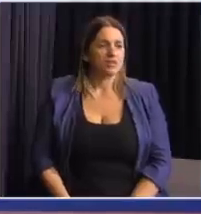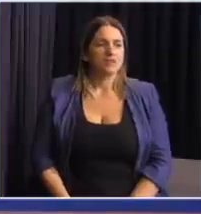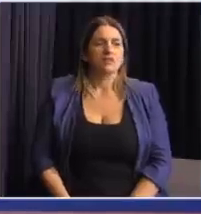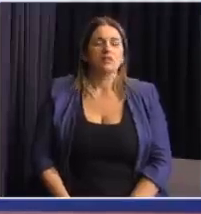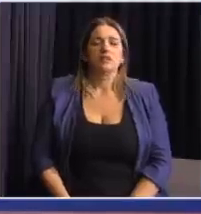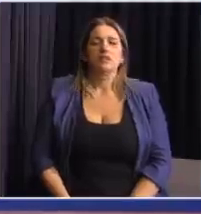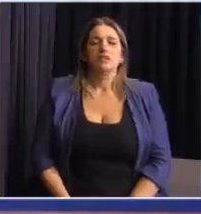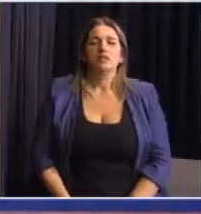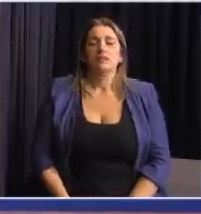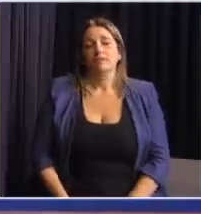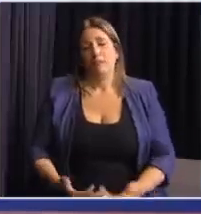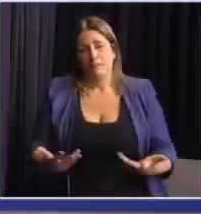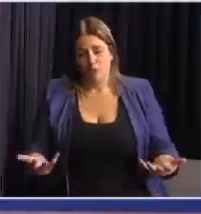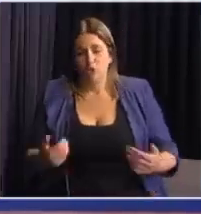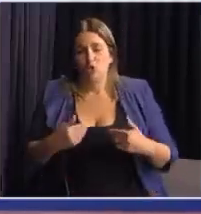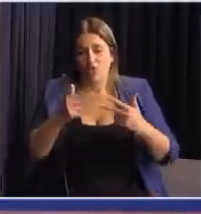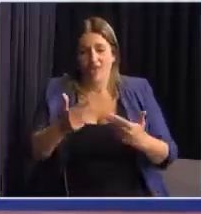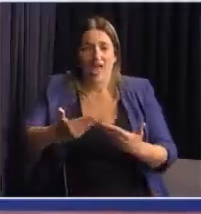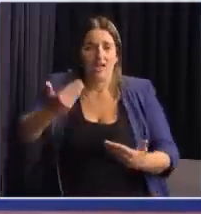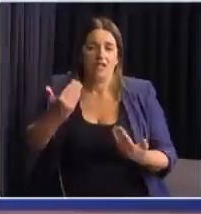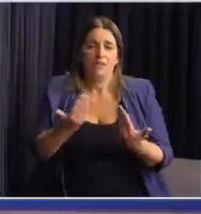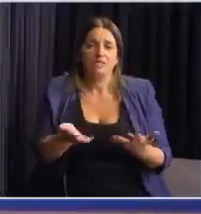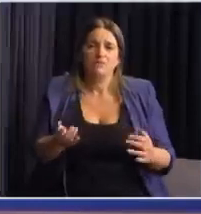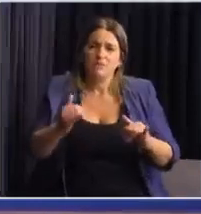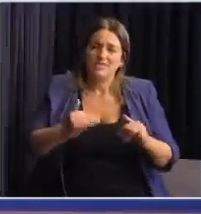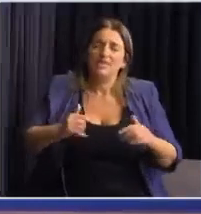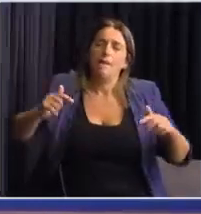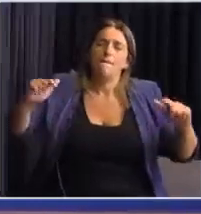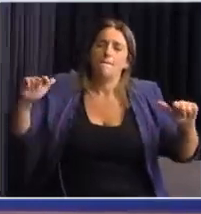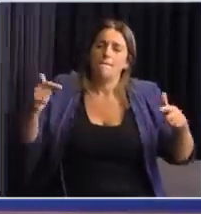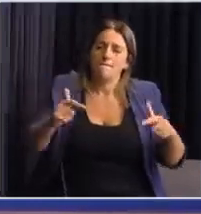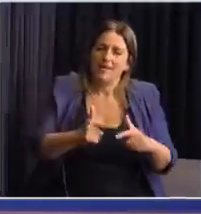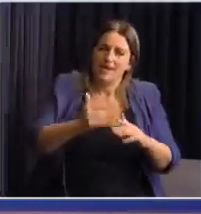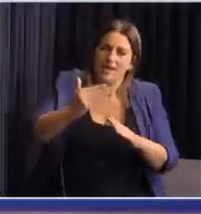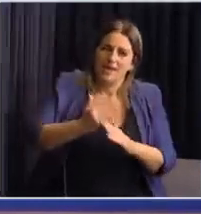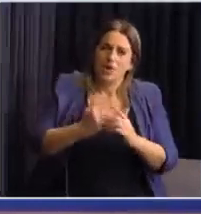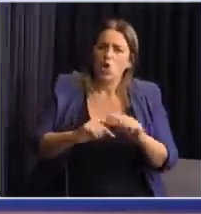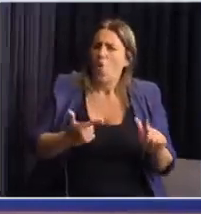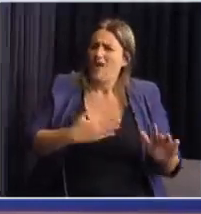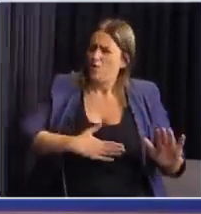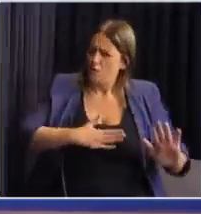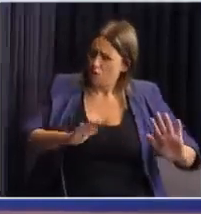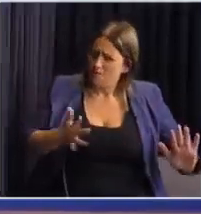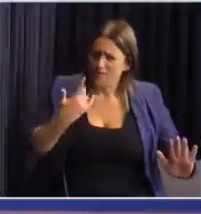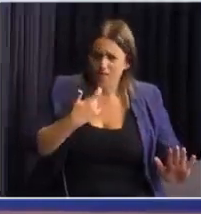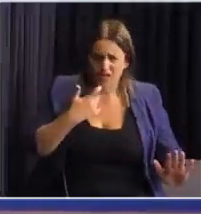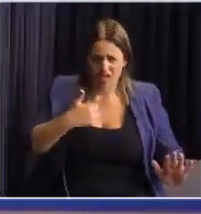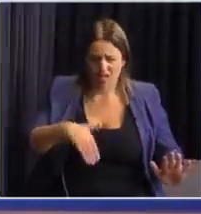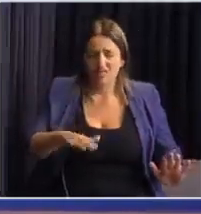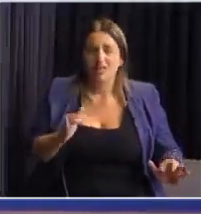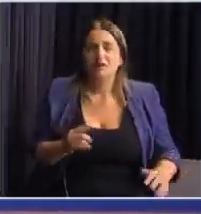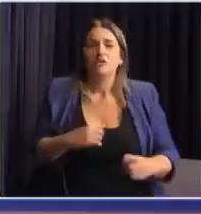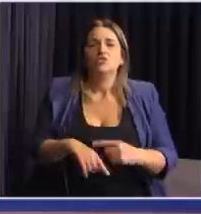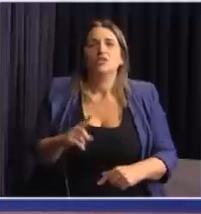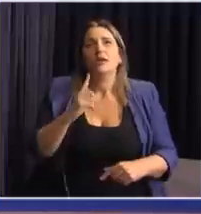Lo que hace, por eso yo al principio decía que si bien ha bajado notoriamente, no estamos conformes, es alargar